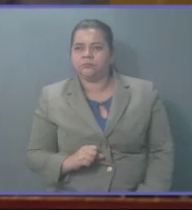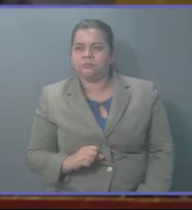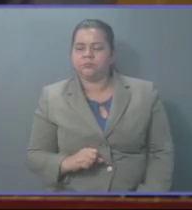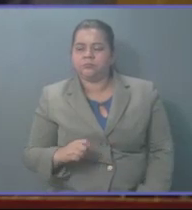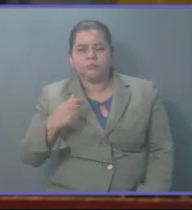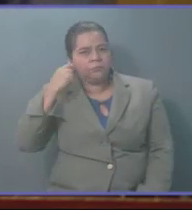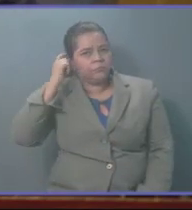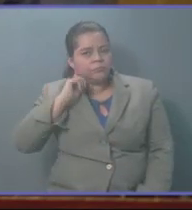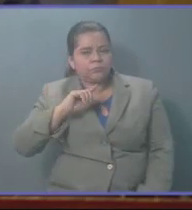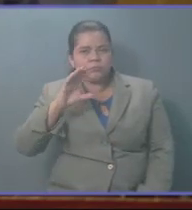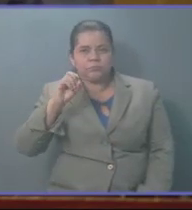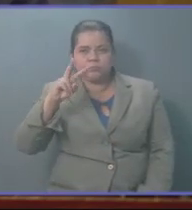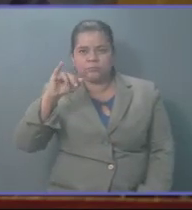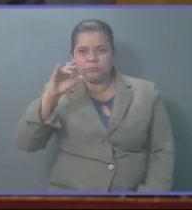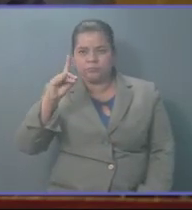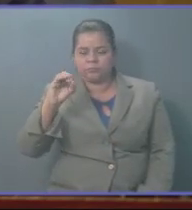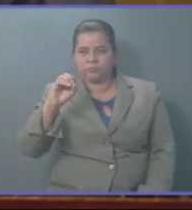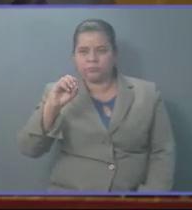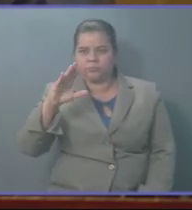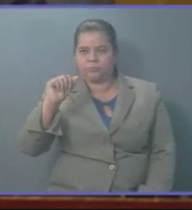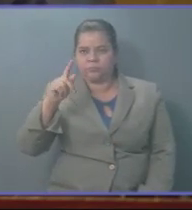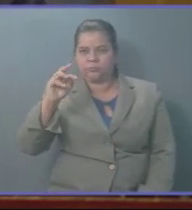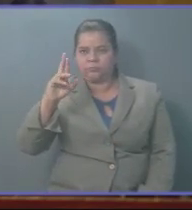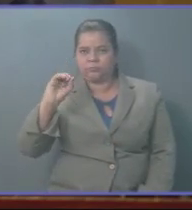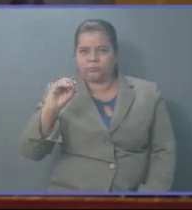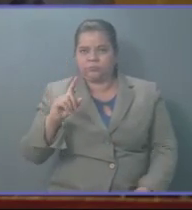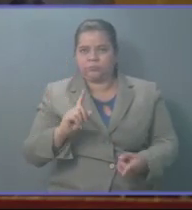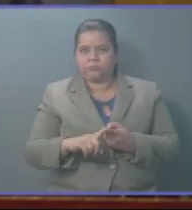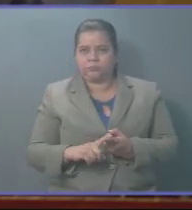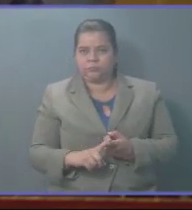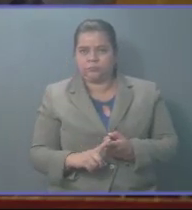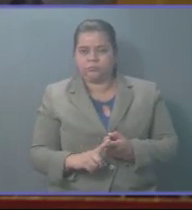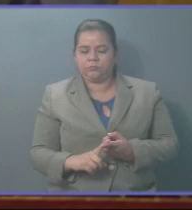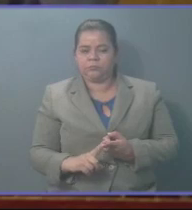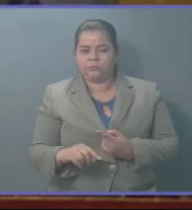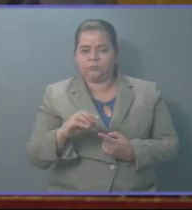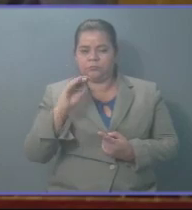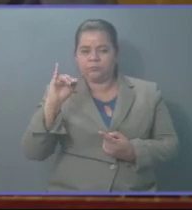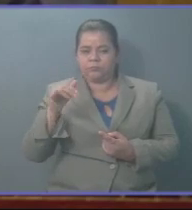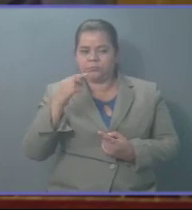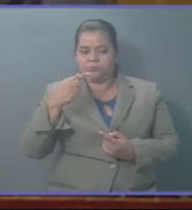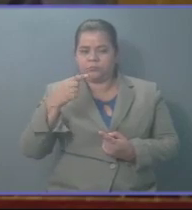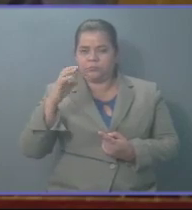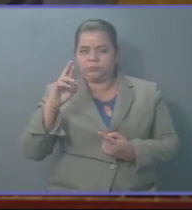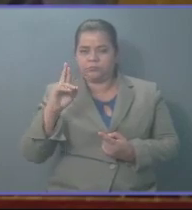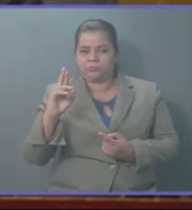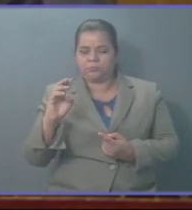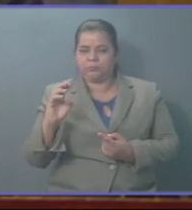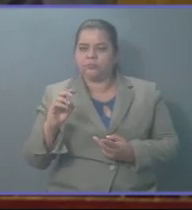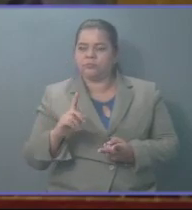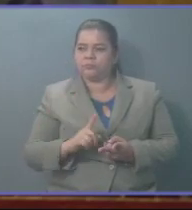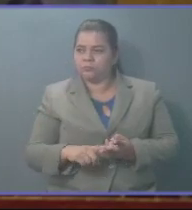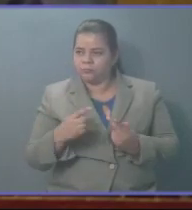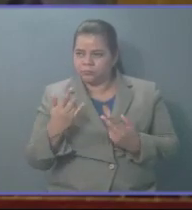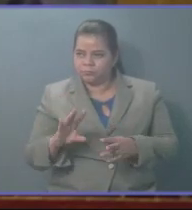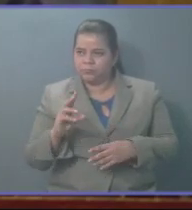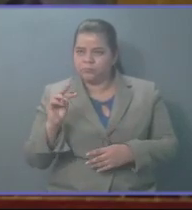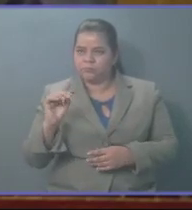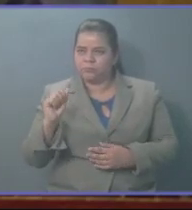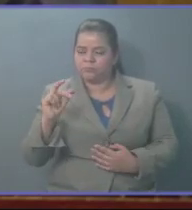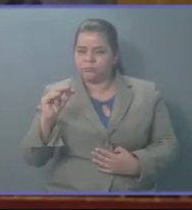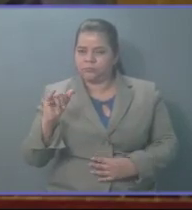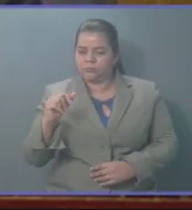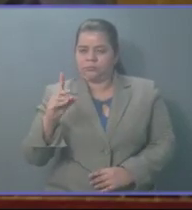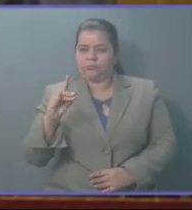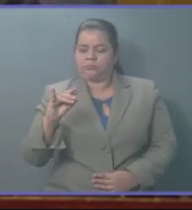señor Ovidio Castro, señor George Floyd, señora María de los Ángeles Díaz